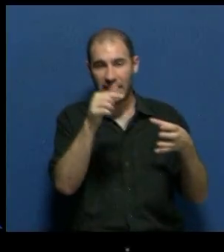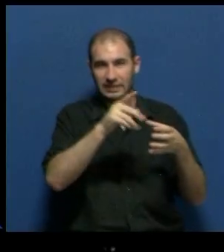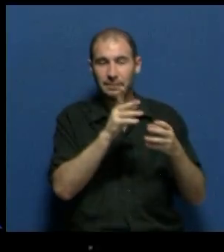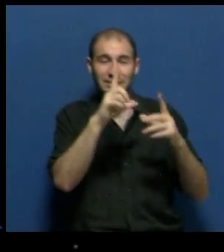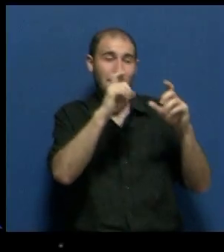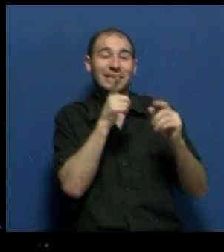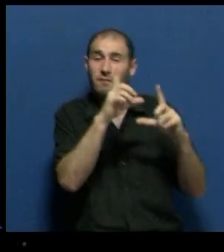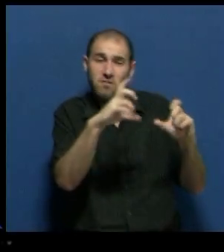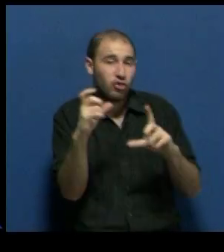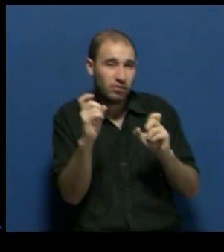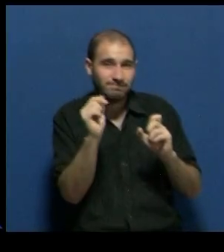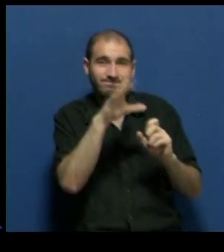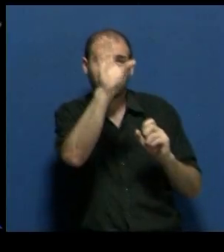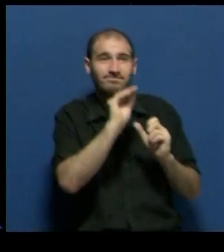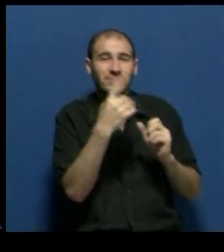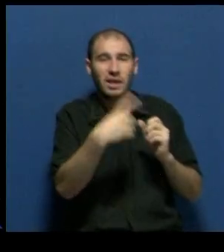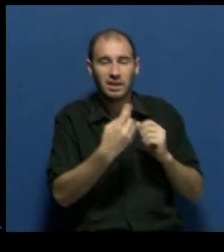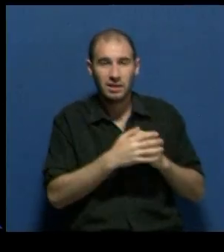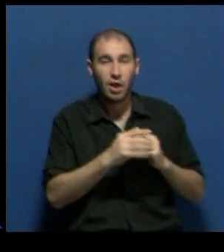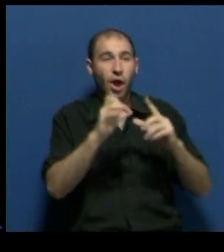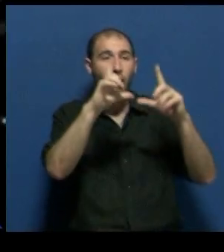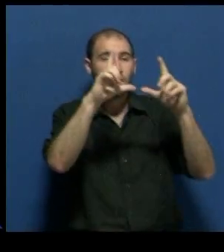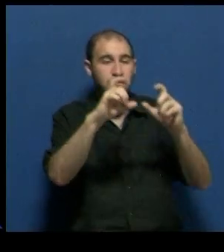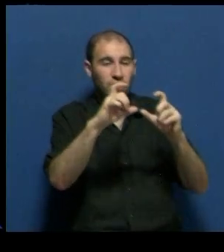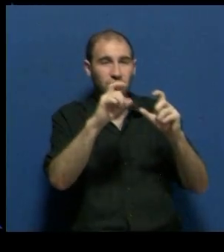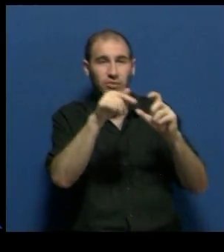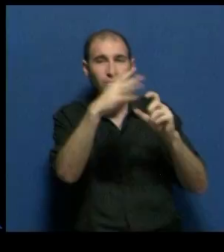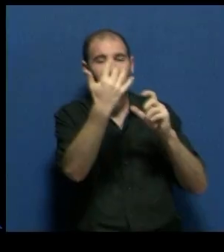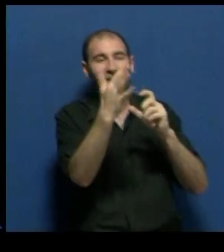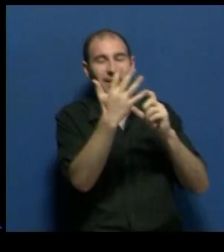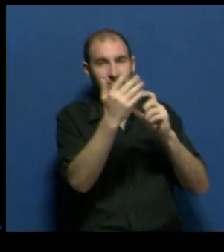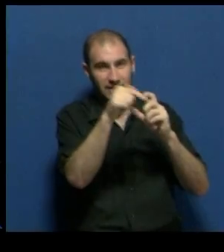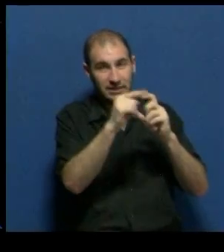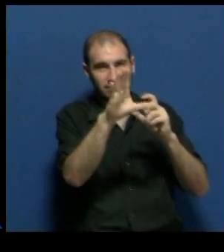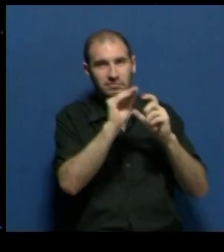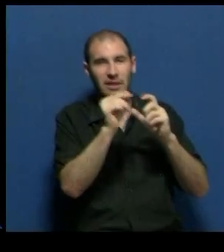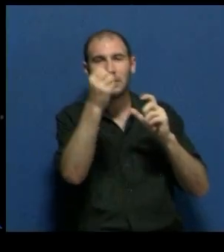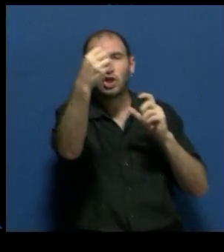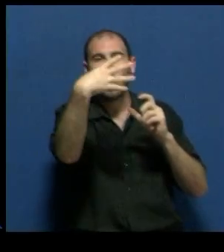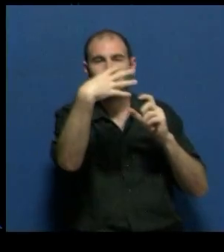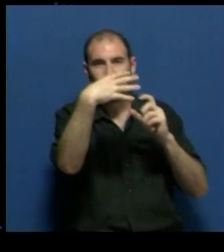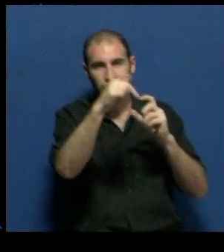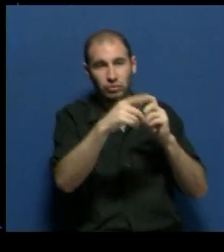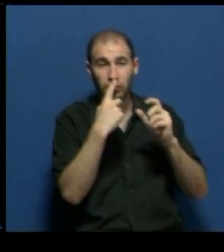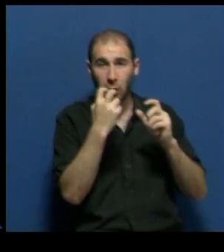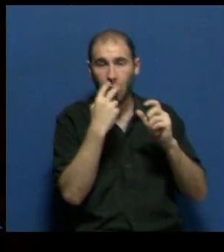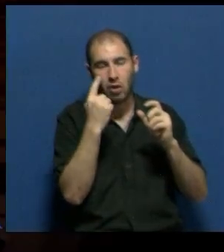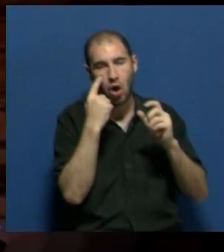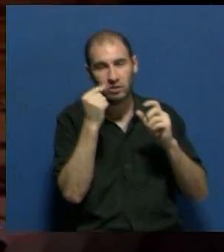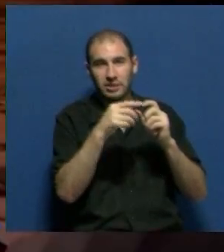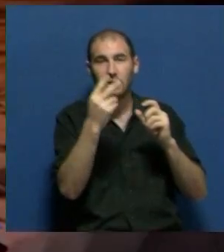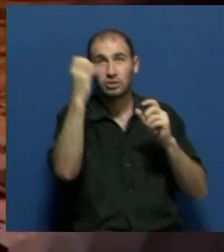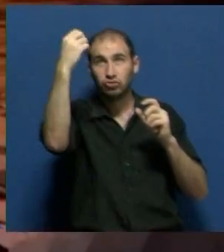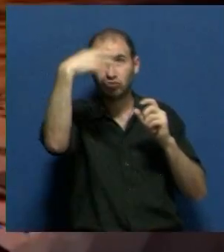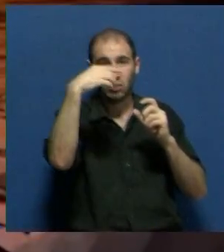cámara fotográfica que lo que toma es una fotografía de un espectro. El espectro es la luz que nosotros conocemos, la luz proveniente